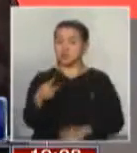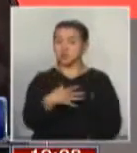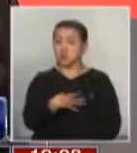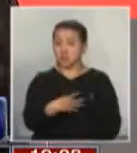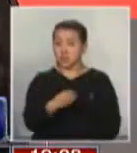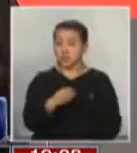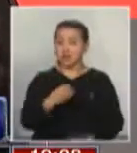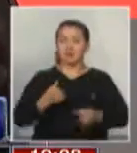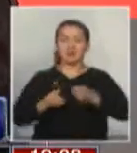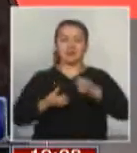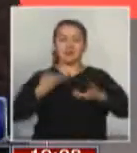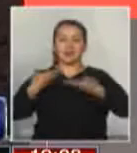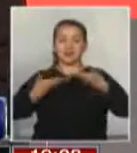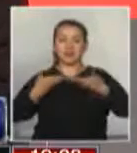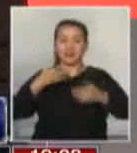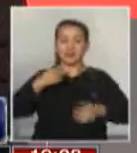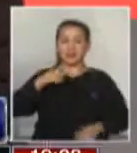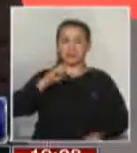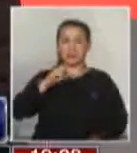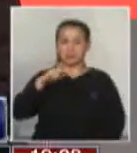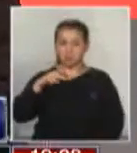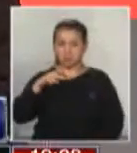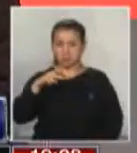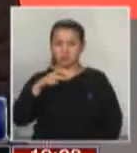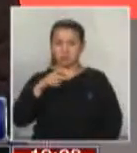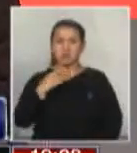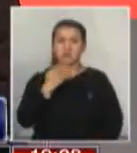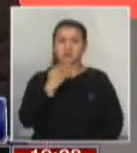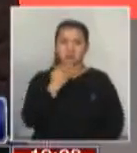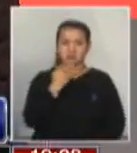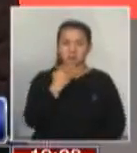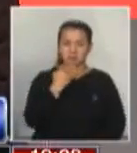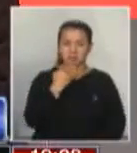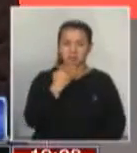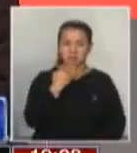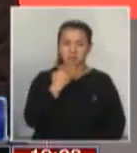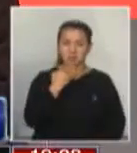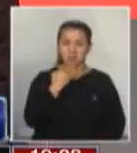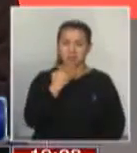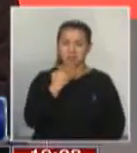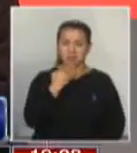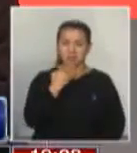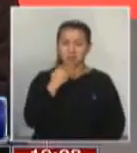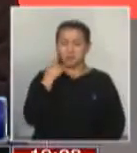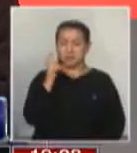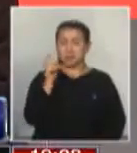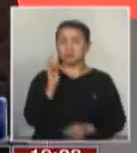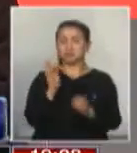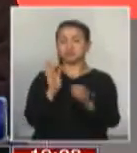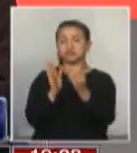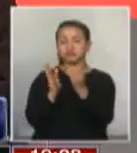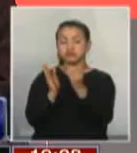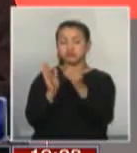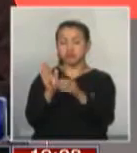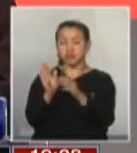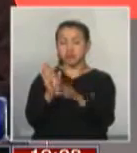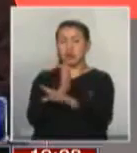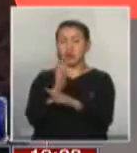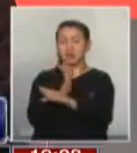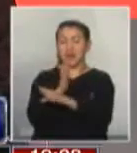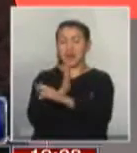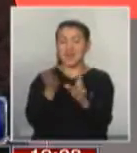cantante porta este pero la obra literaria no tiene nada de